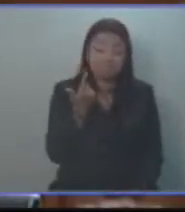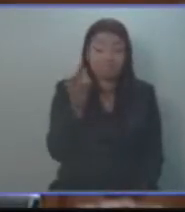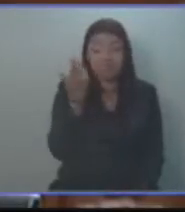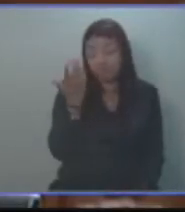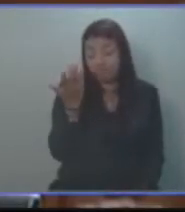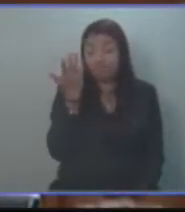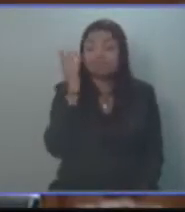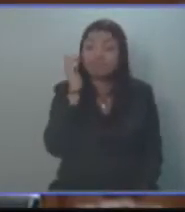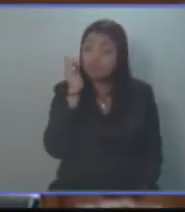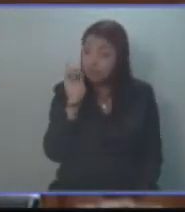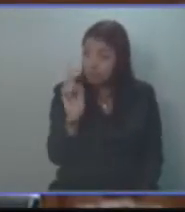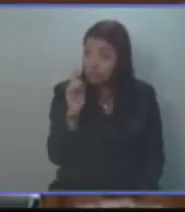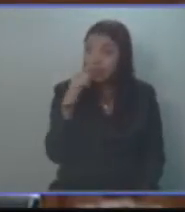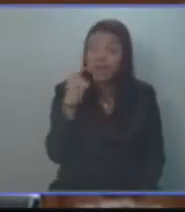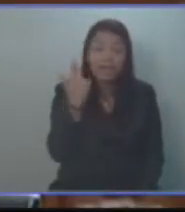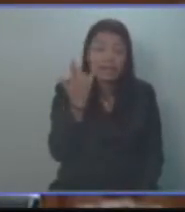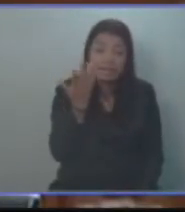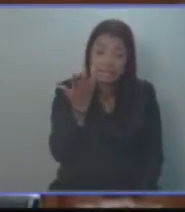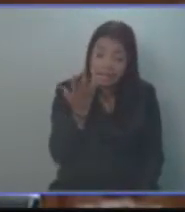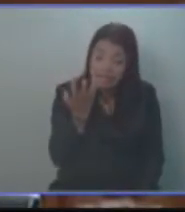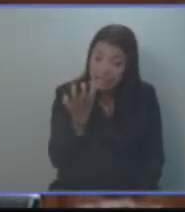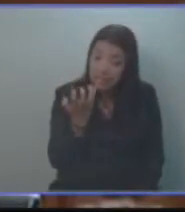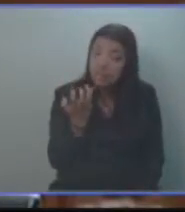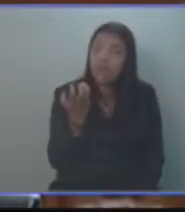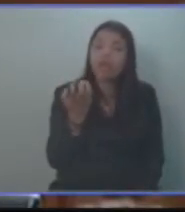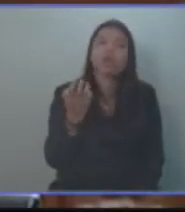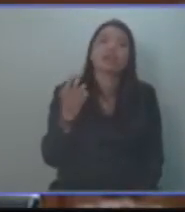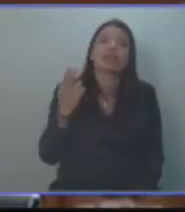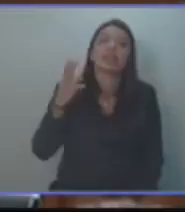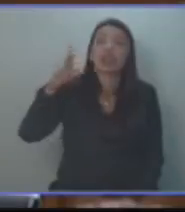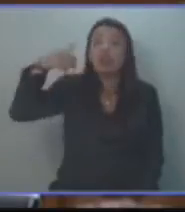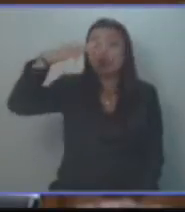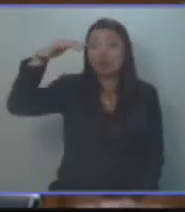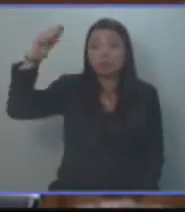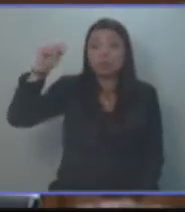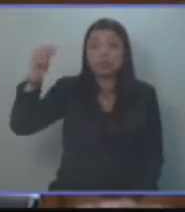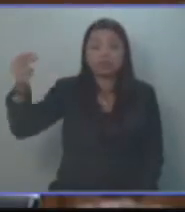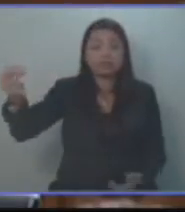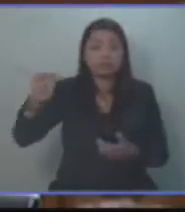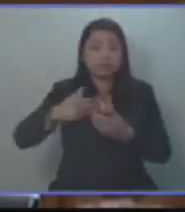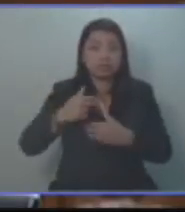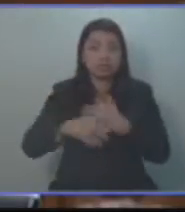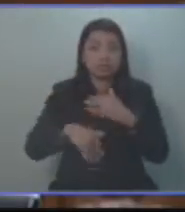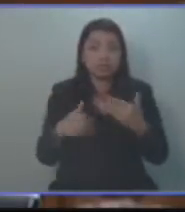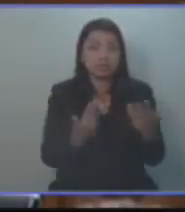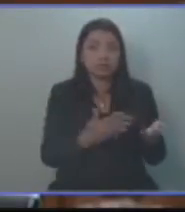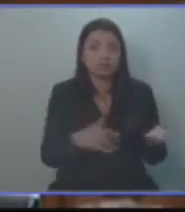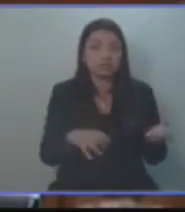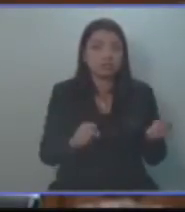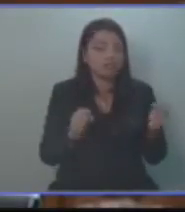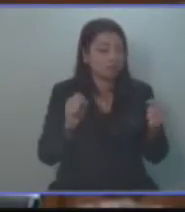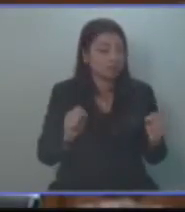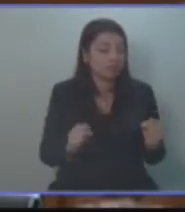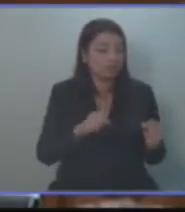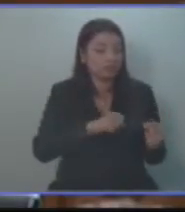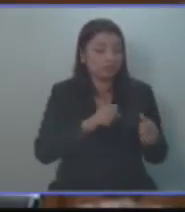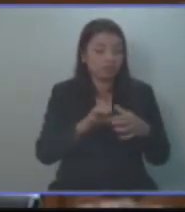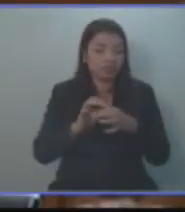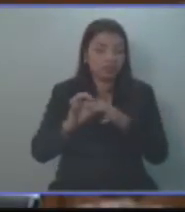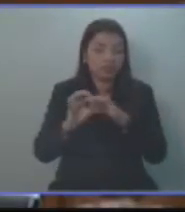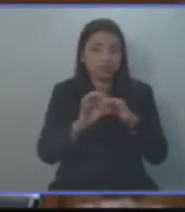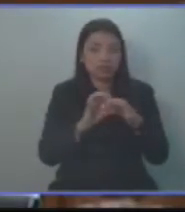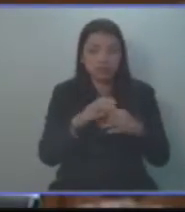de aspirantes a residentes propuestos por países con los que El Salvador tenga convenios de cooperación en este